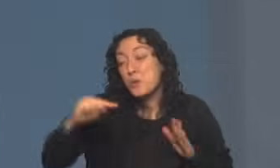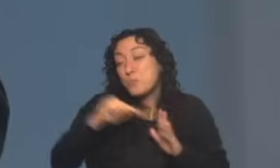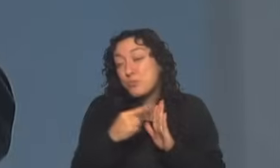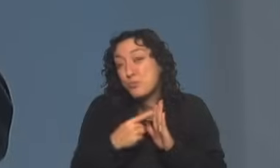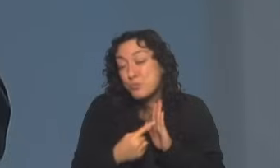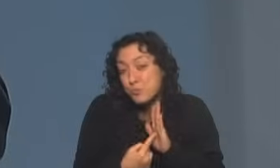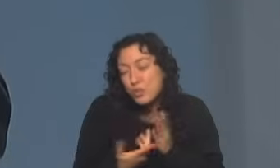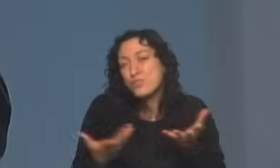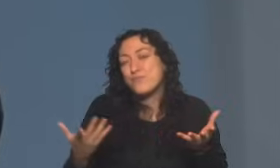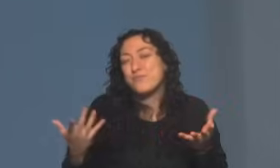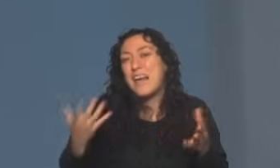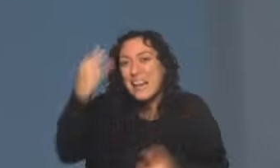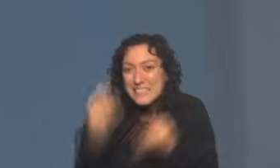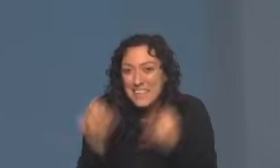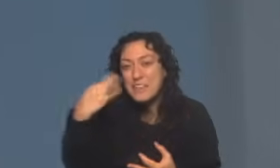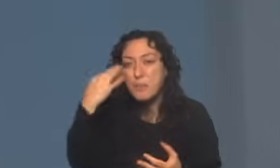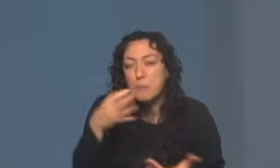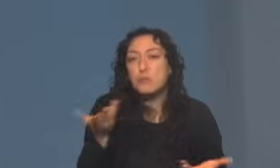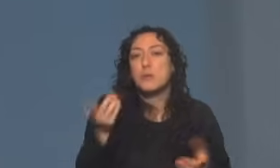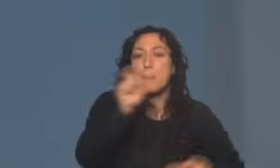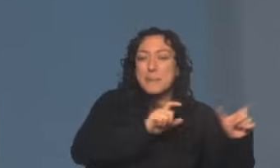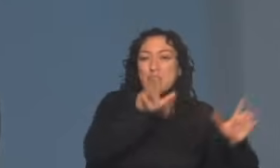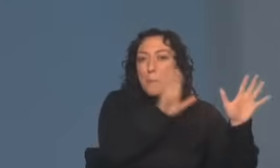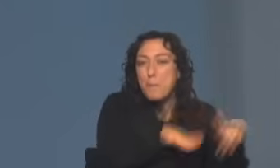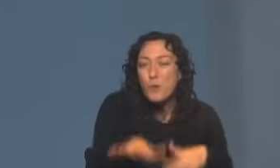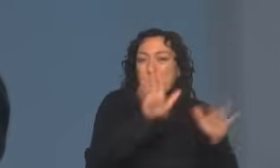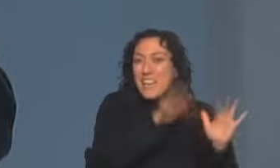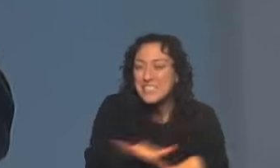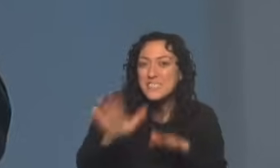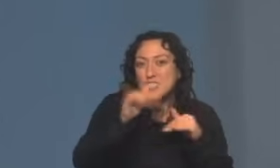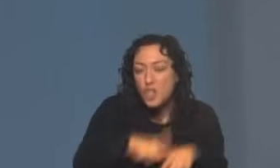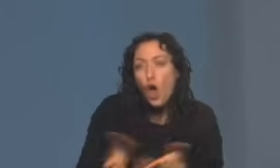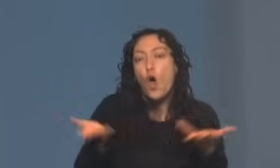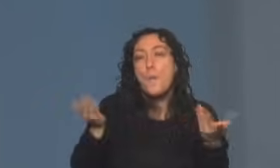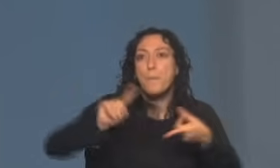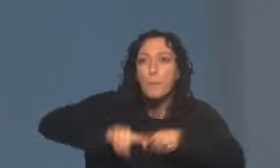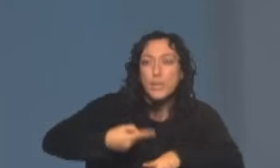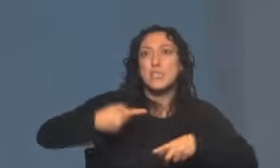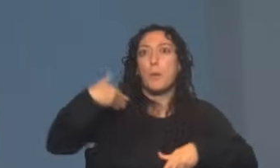de movilizaciones, este conjunto de procesos políticos, este